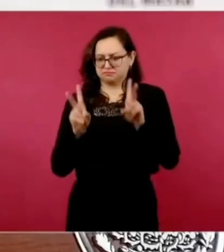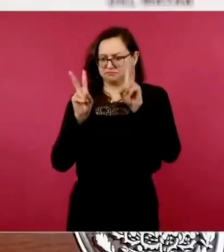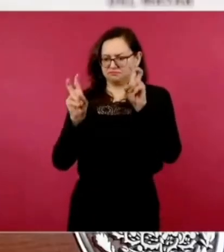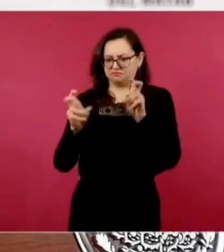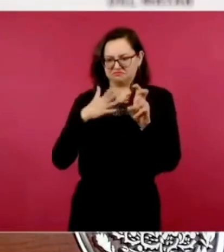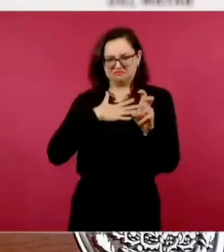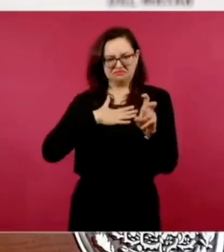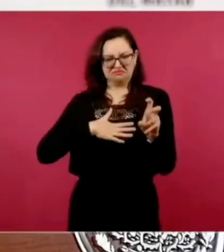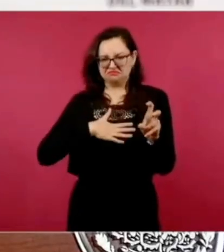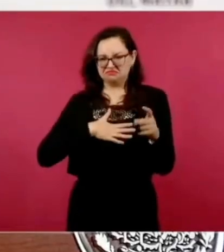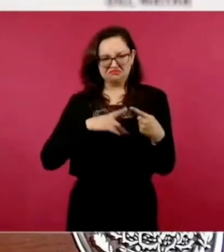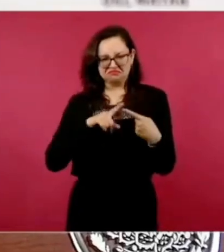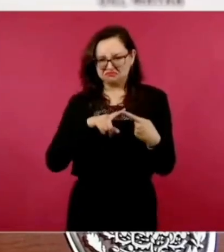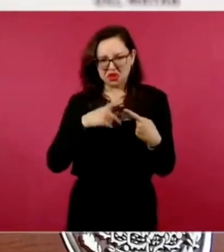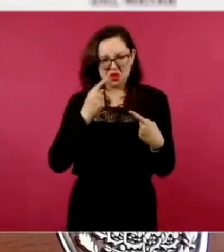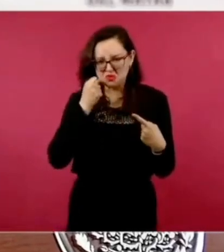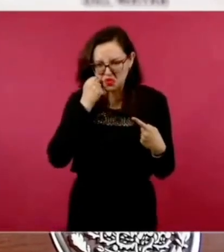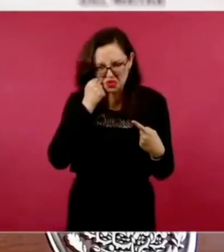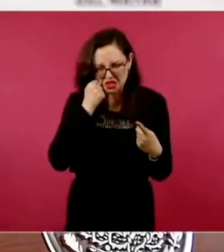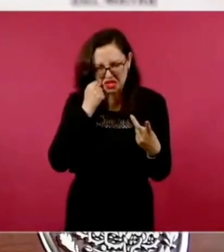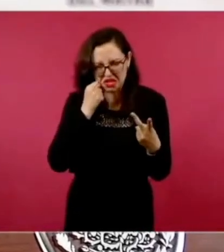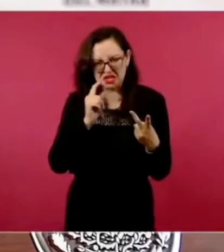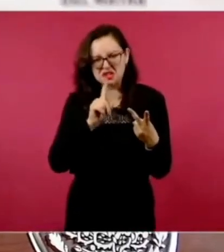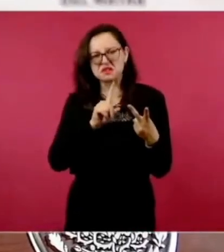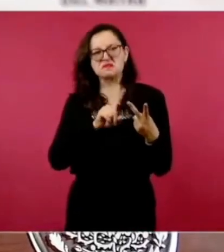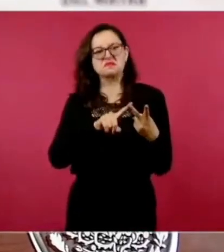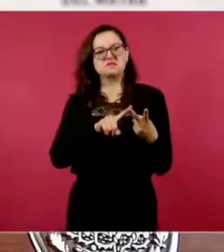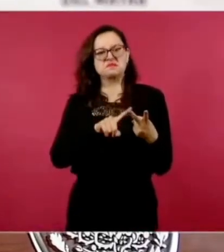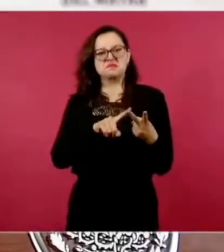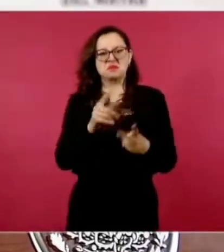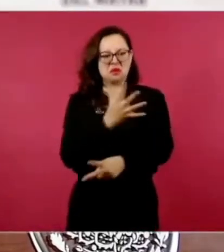¿Y dónde queda la honestidad? ¿Y dónde queda